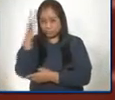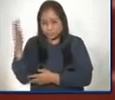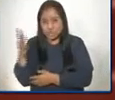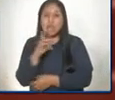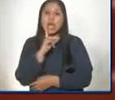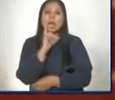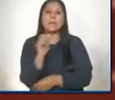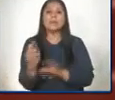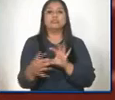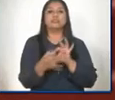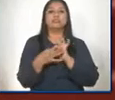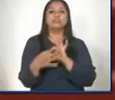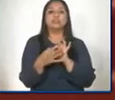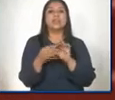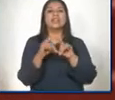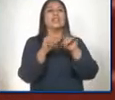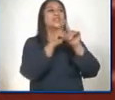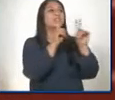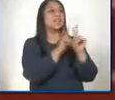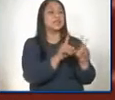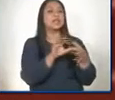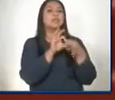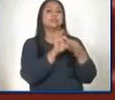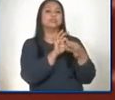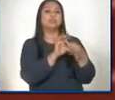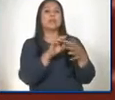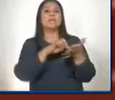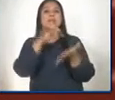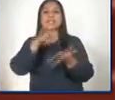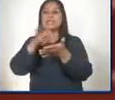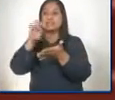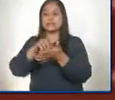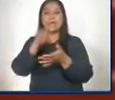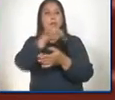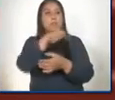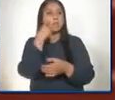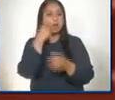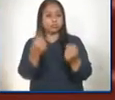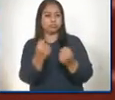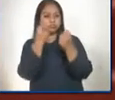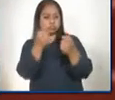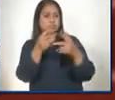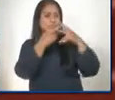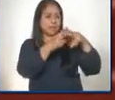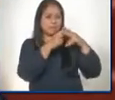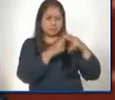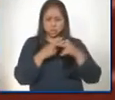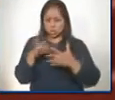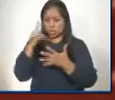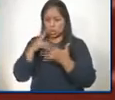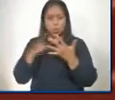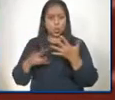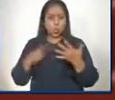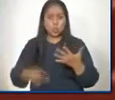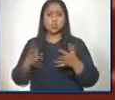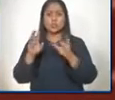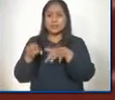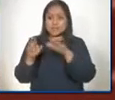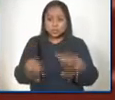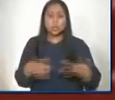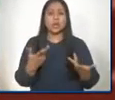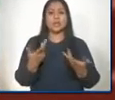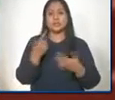manera conjunta entre varios países poder establecer las capacidades instaladas, herramientas y el recurso necesario, personal y